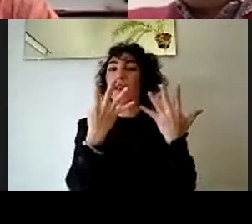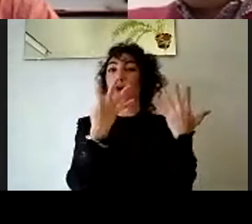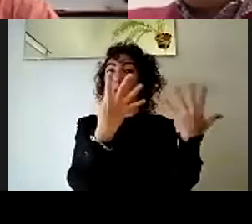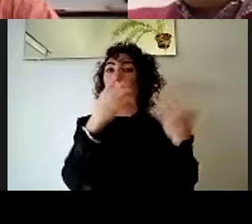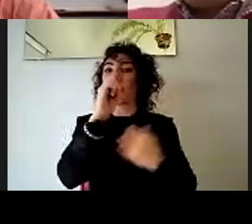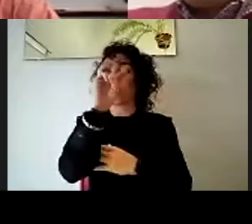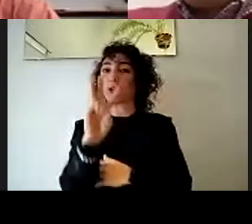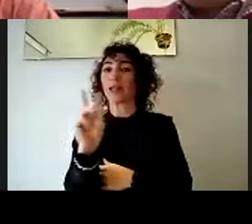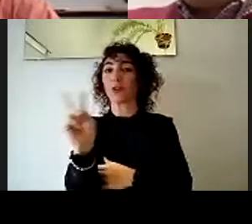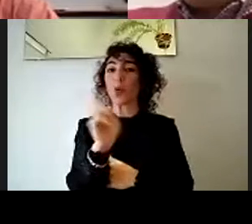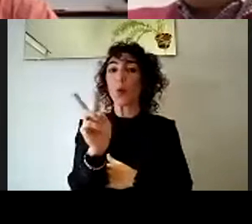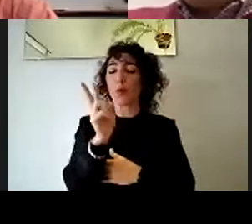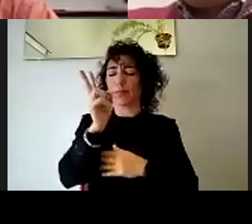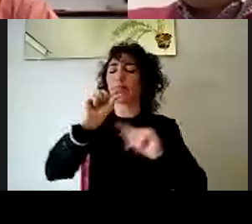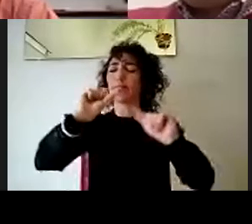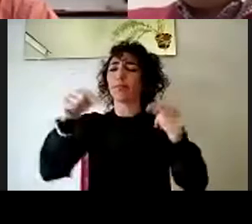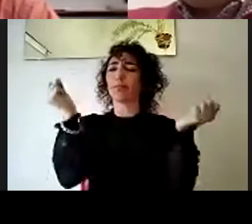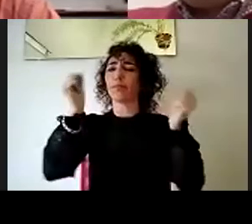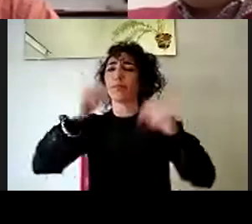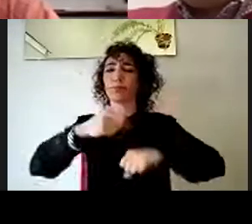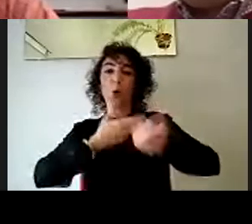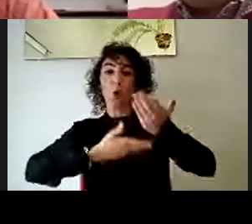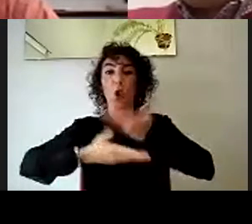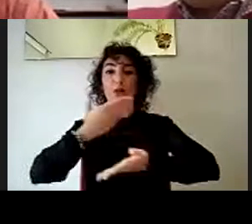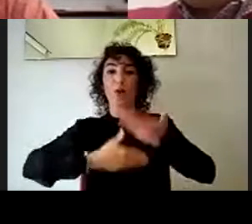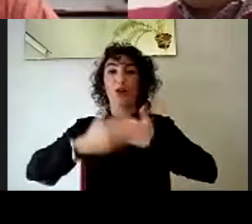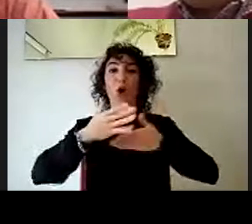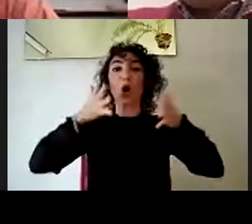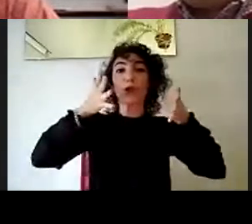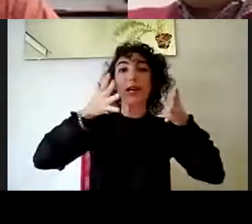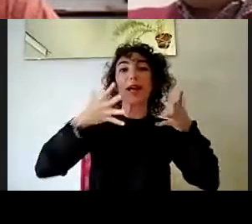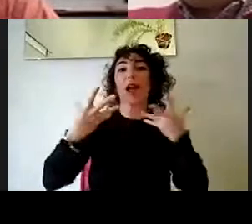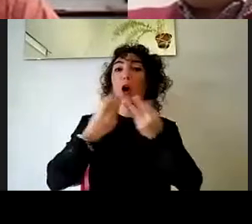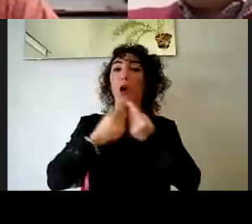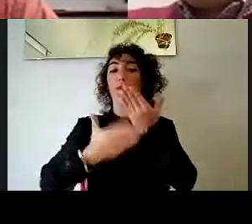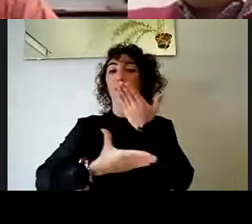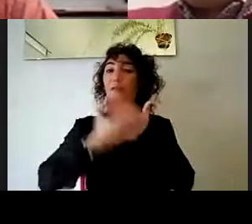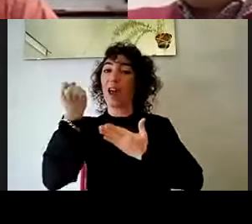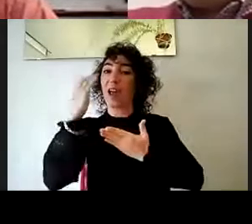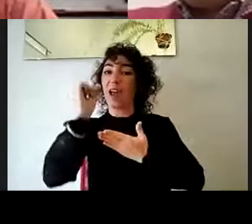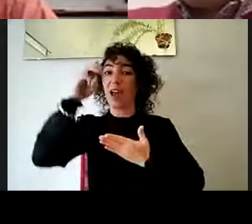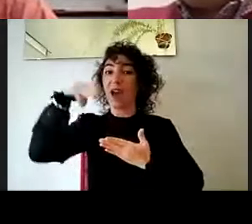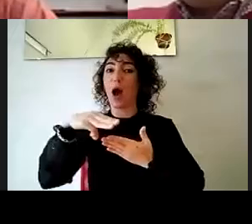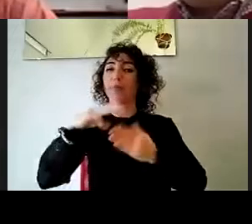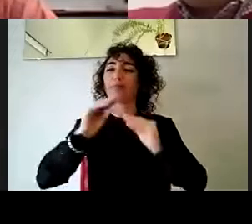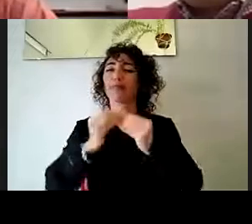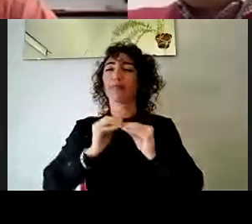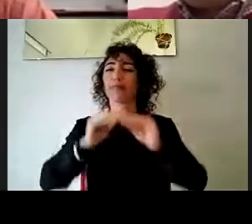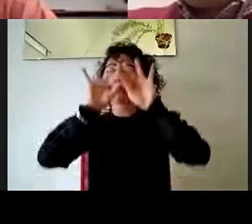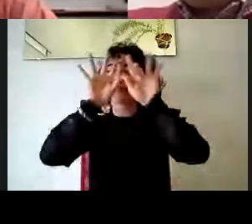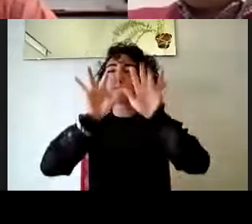convenio de colaboración de la Consejería con la FECAM para la redacción de los planes para el clima y la